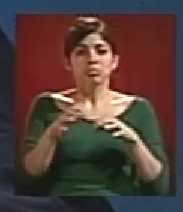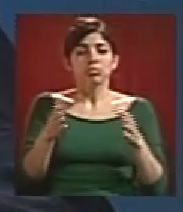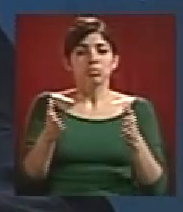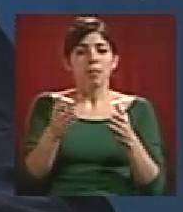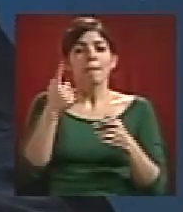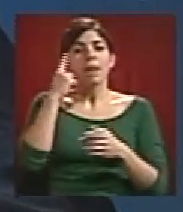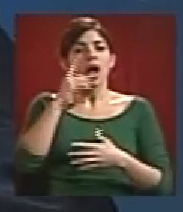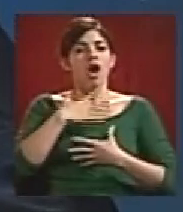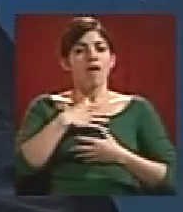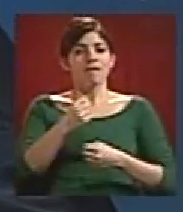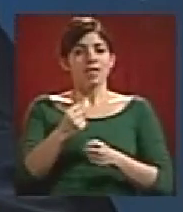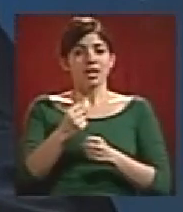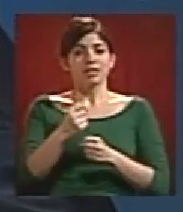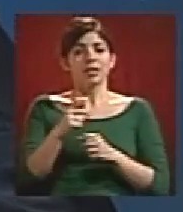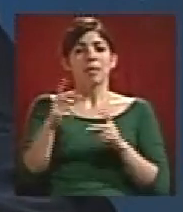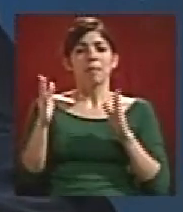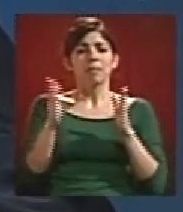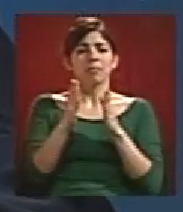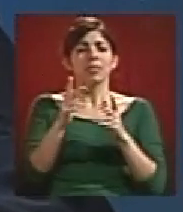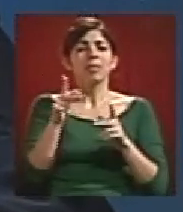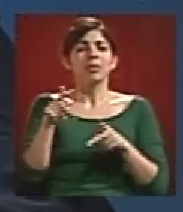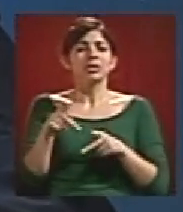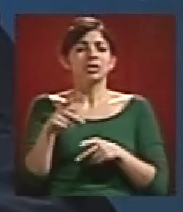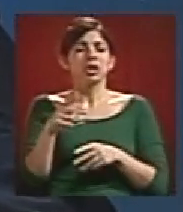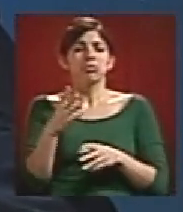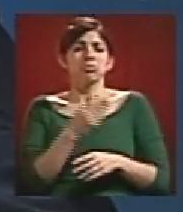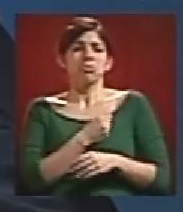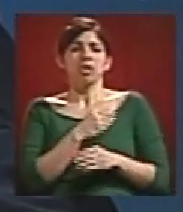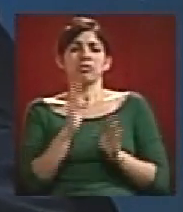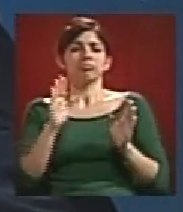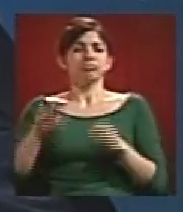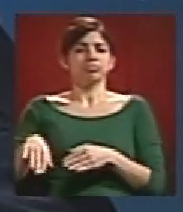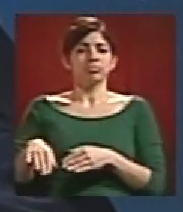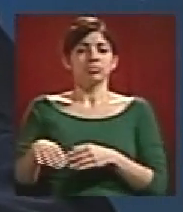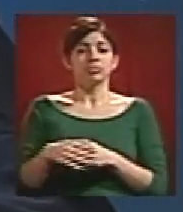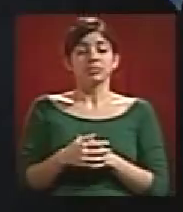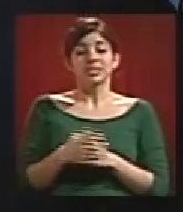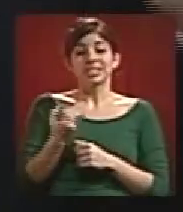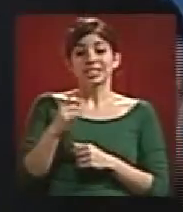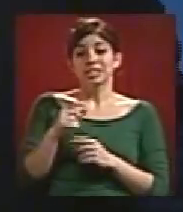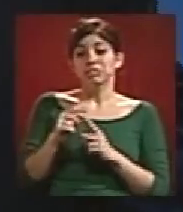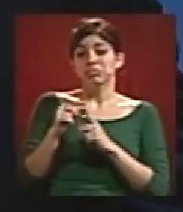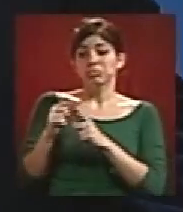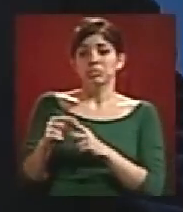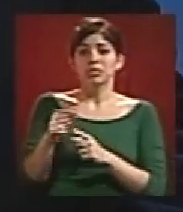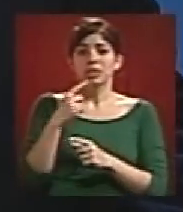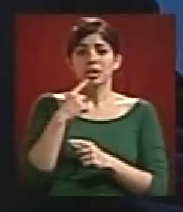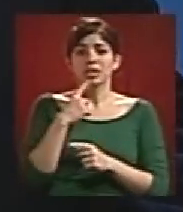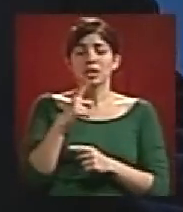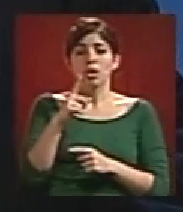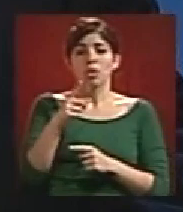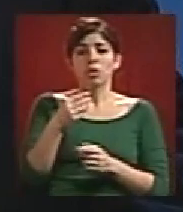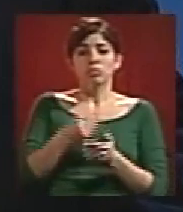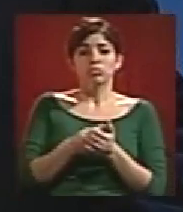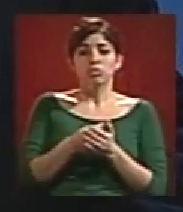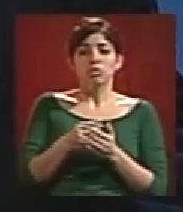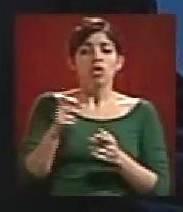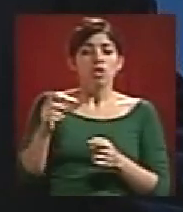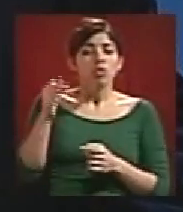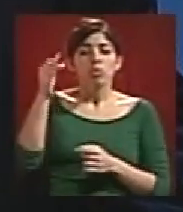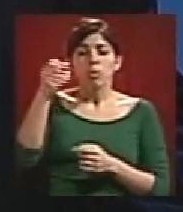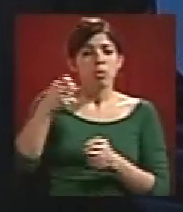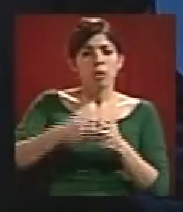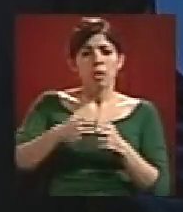confianza, o sea, frente a quien dijo miedo, si me dicen que hasta una suma muy grande no voy a tener problema,